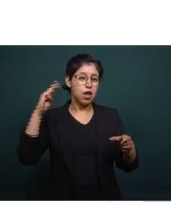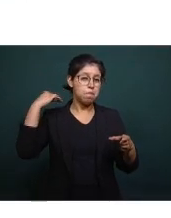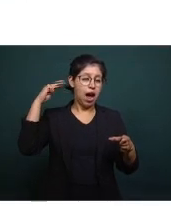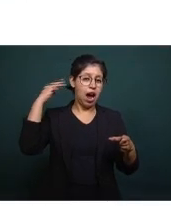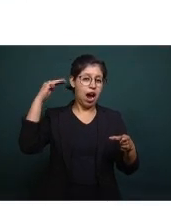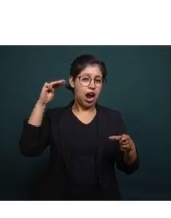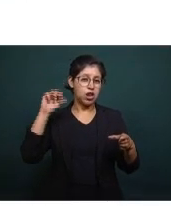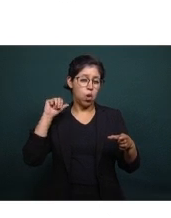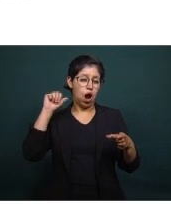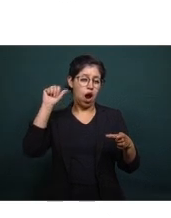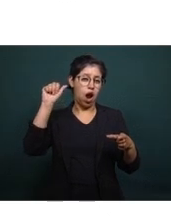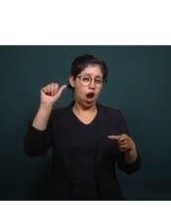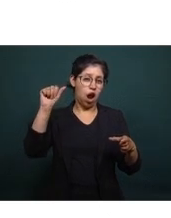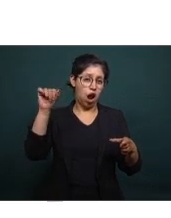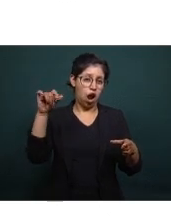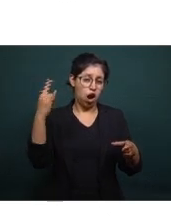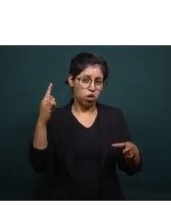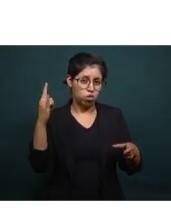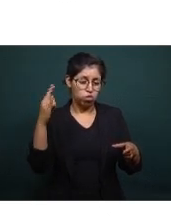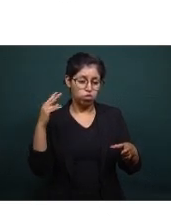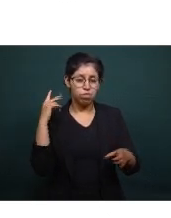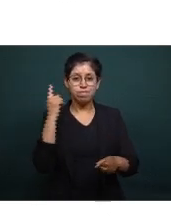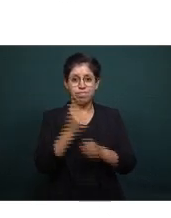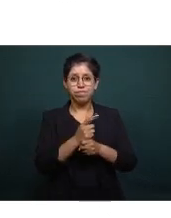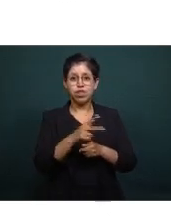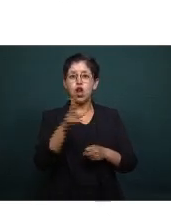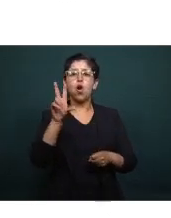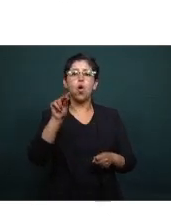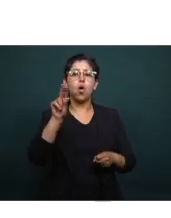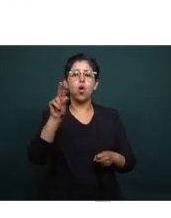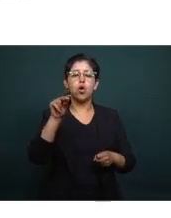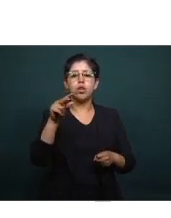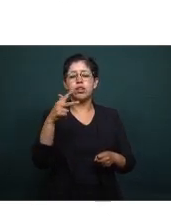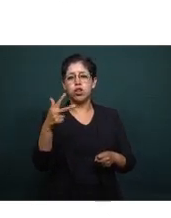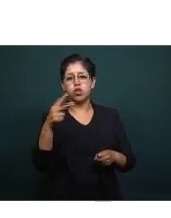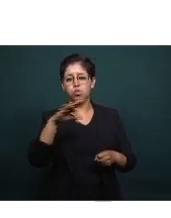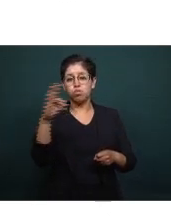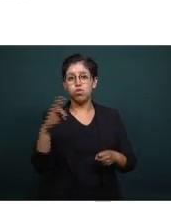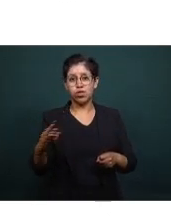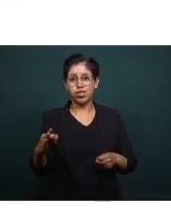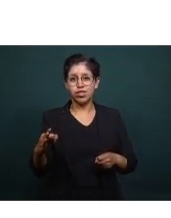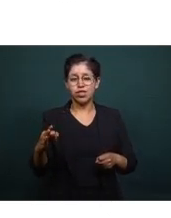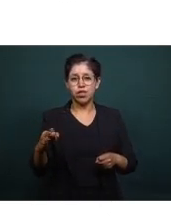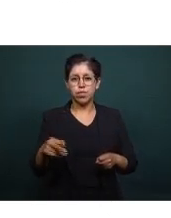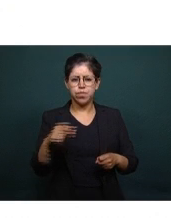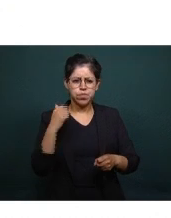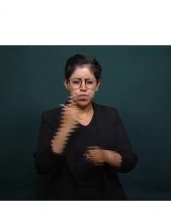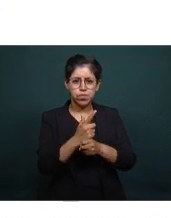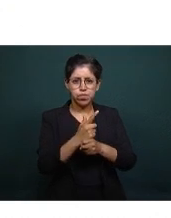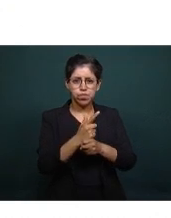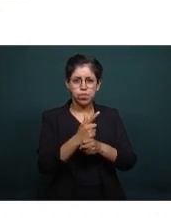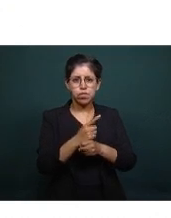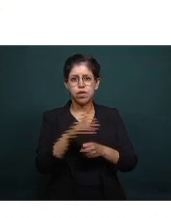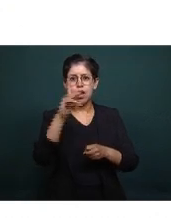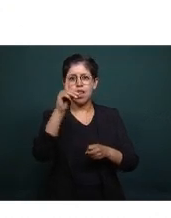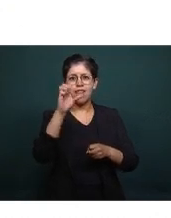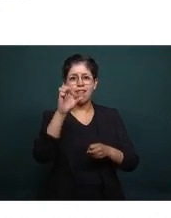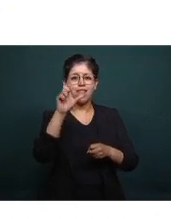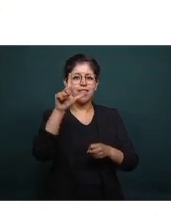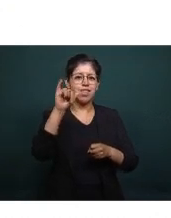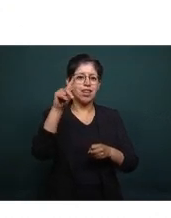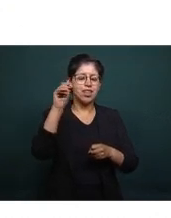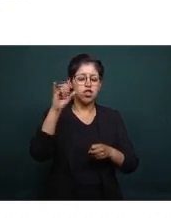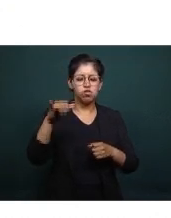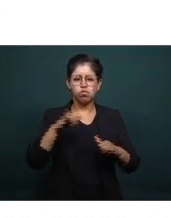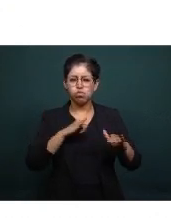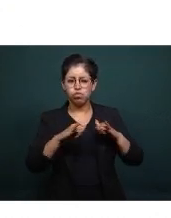de este año, registraron 88% de estos espacios, registraron alguna incidencia delictiva. Vemos en el